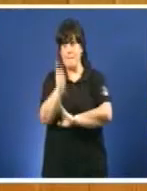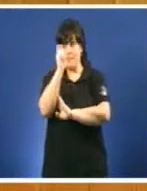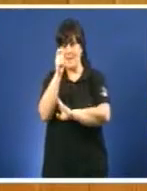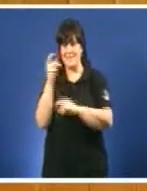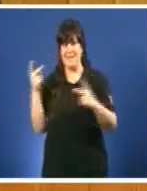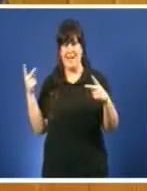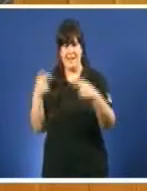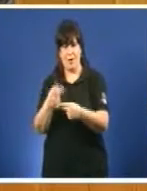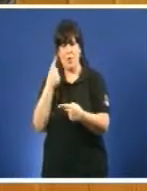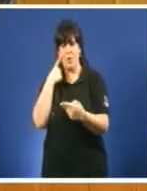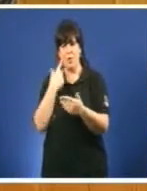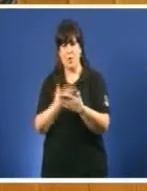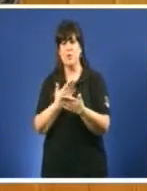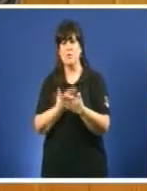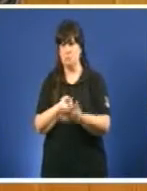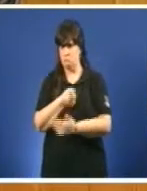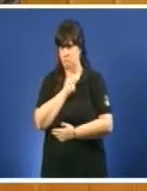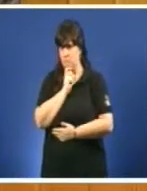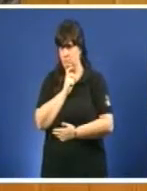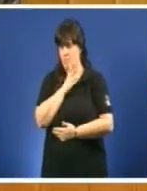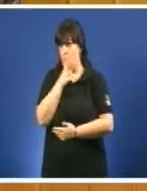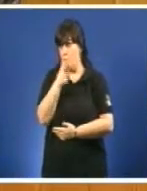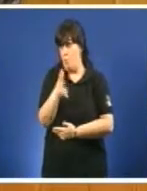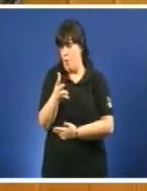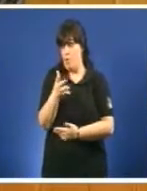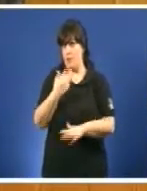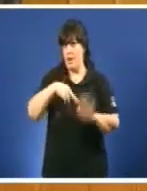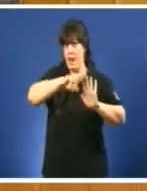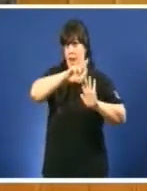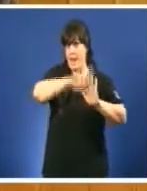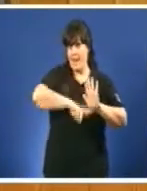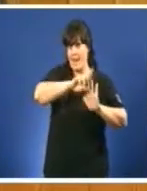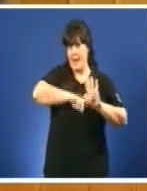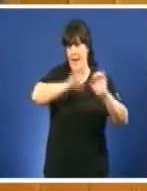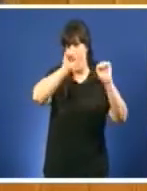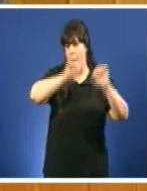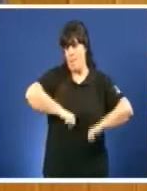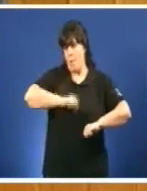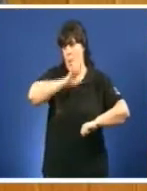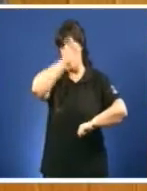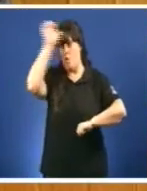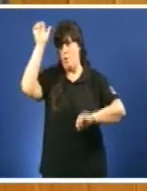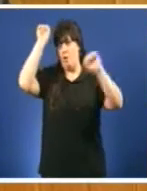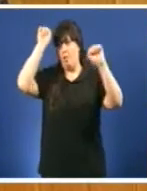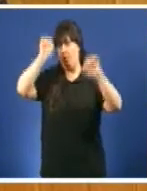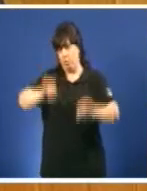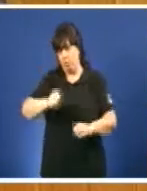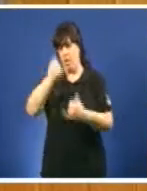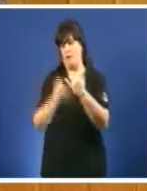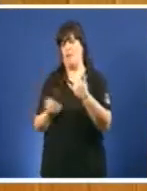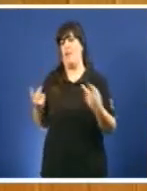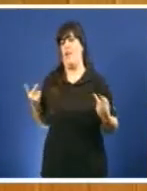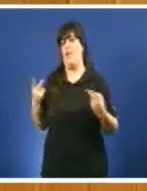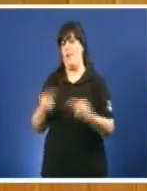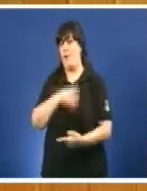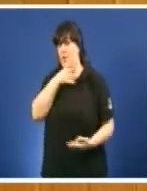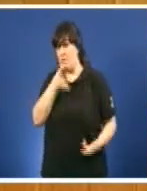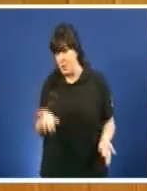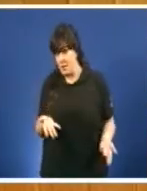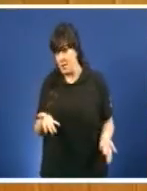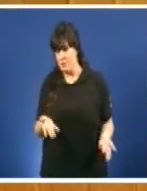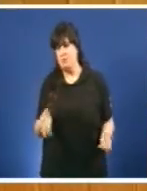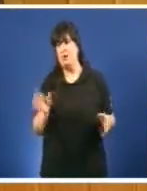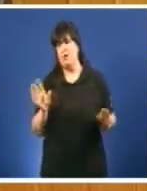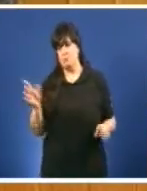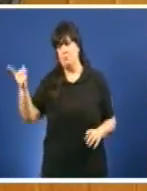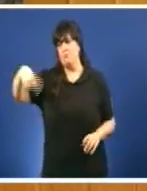o recorte polo retraso na aprobación dos regulamentos dos fondos europeos de pesca. Pero puideron presionar para